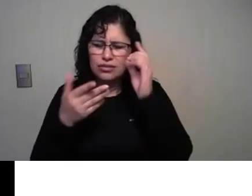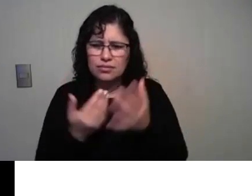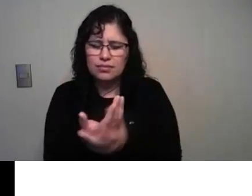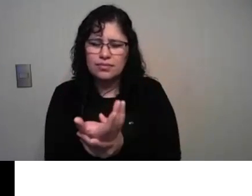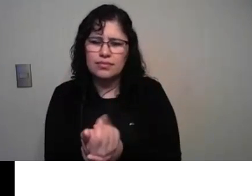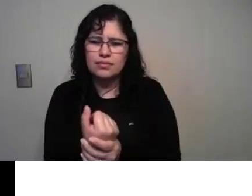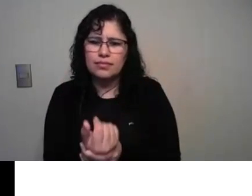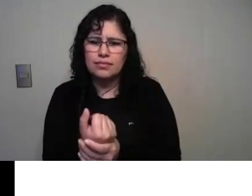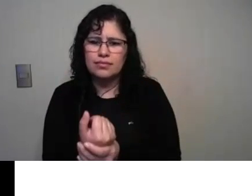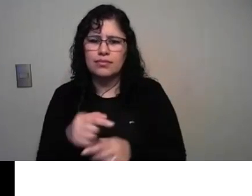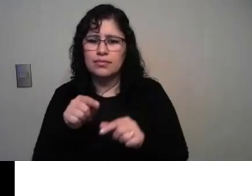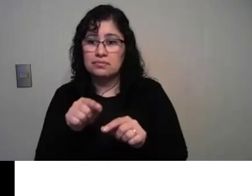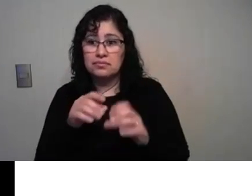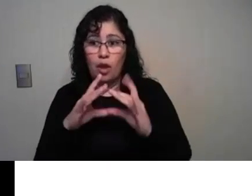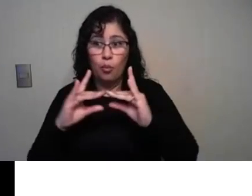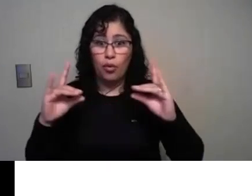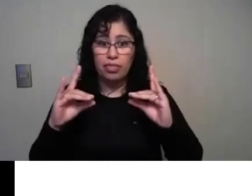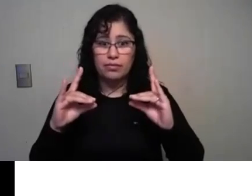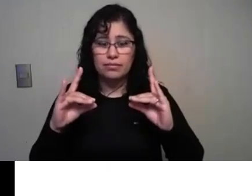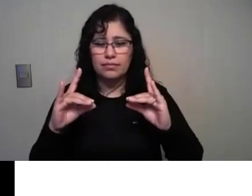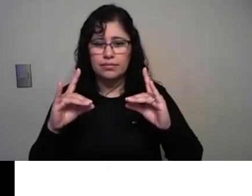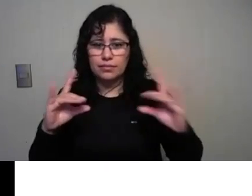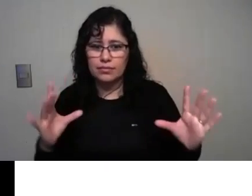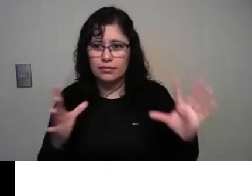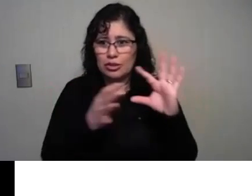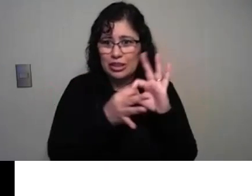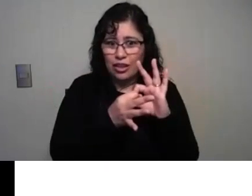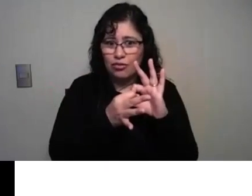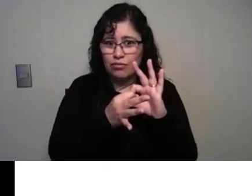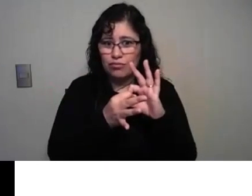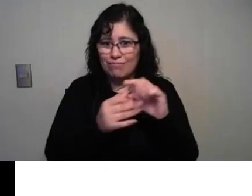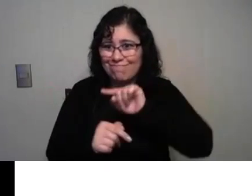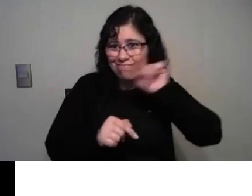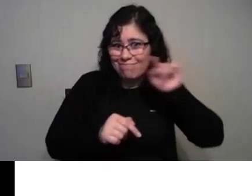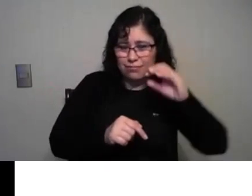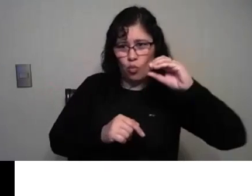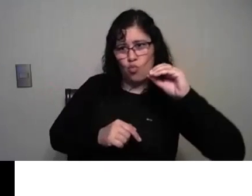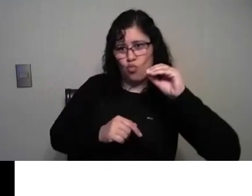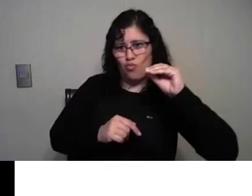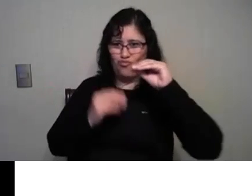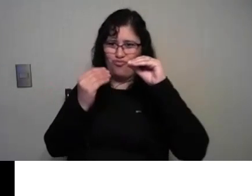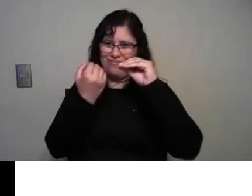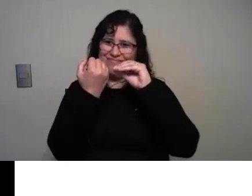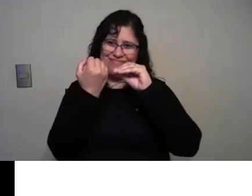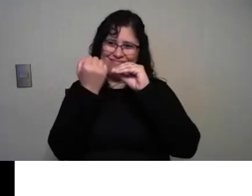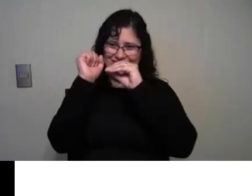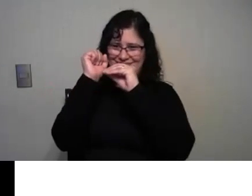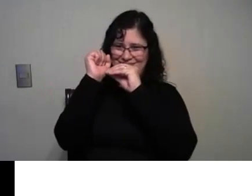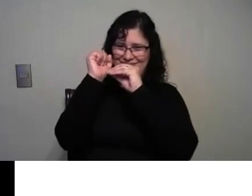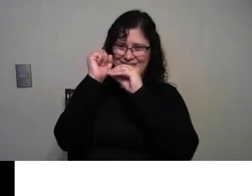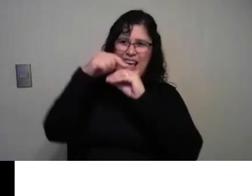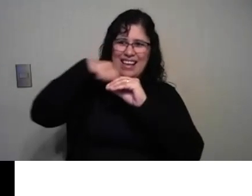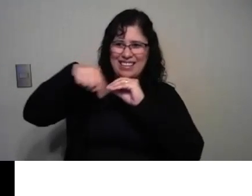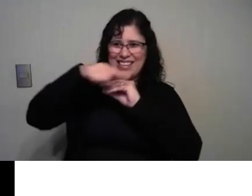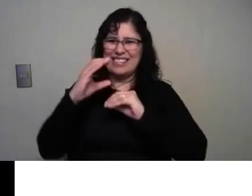el elemento, como ustedes saben, que está asociado a una estructura que está aquí atrás, que es el cerebelo. Por tanto, estas son las vías de comunicación, los axones que